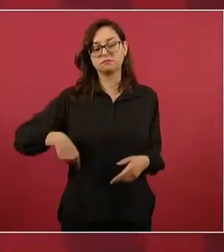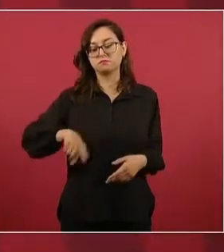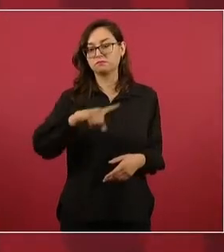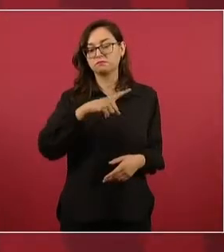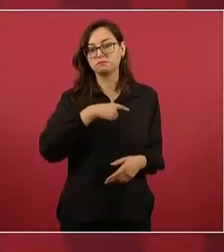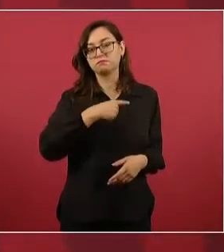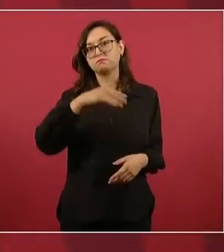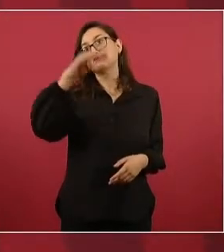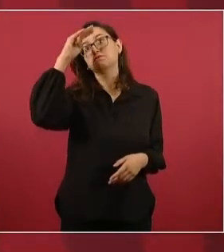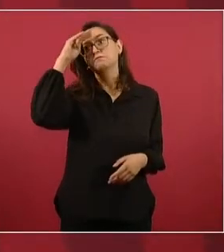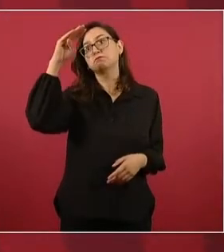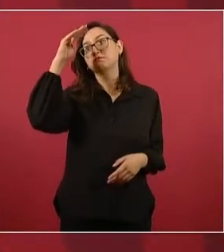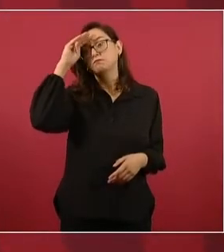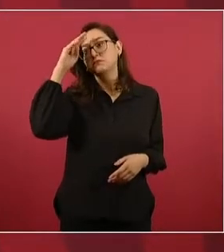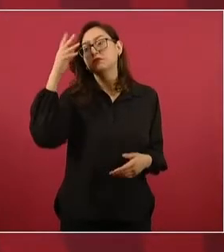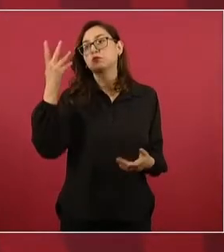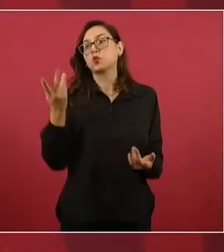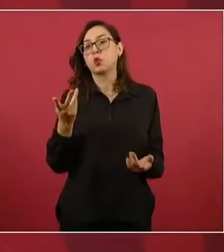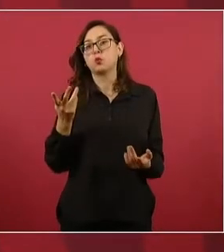democracias,